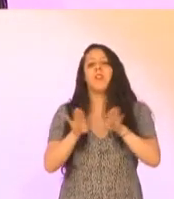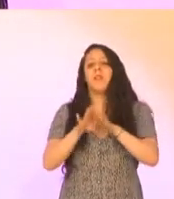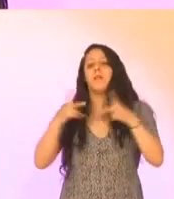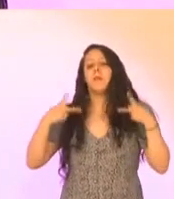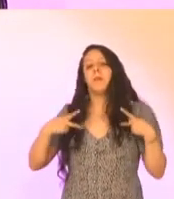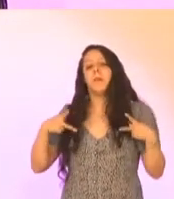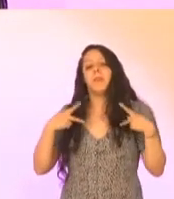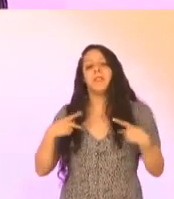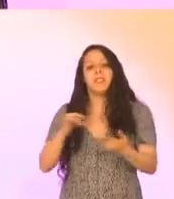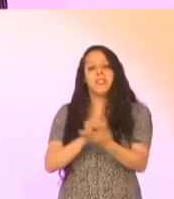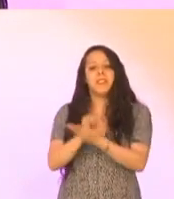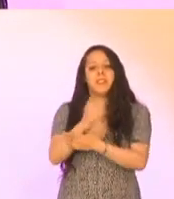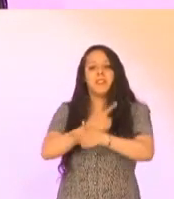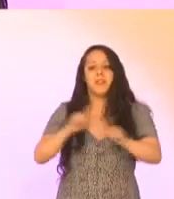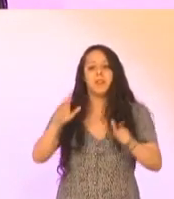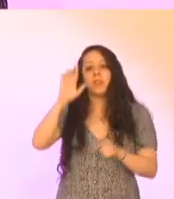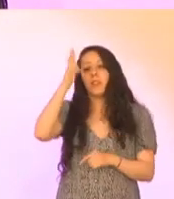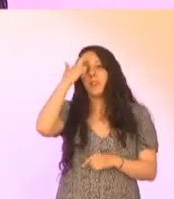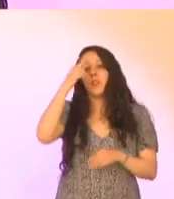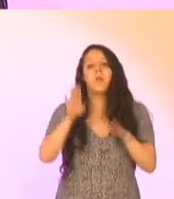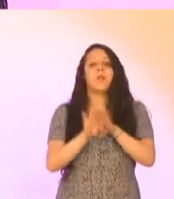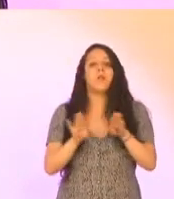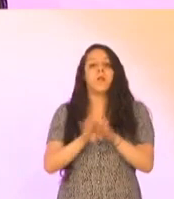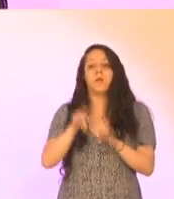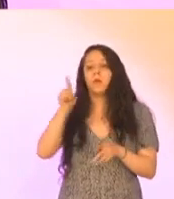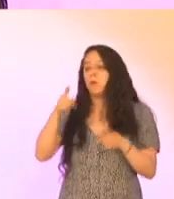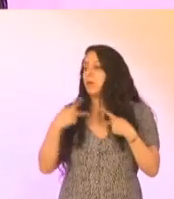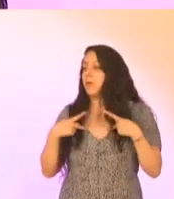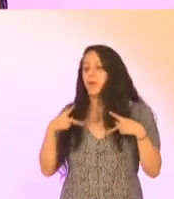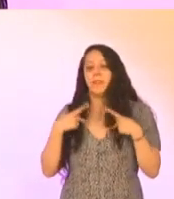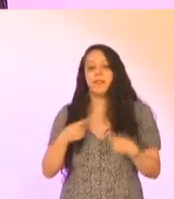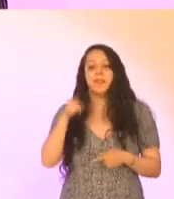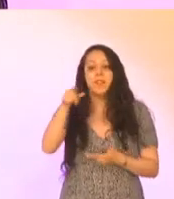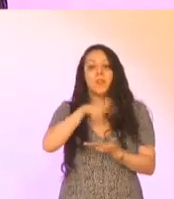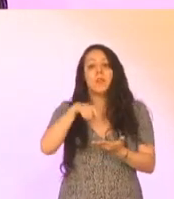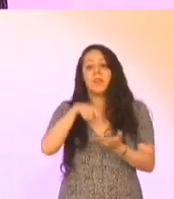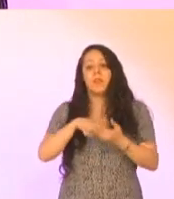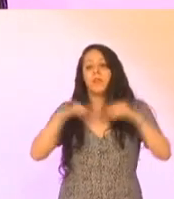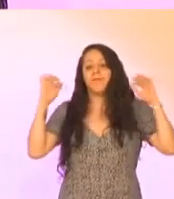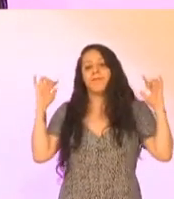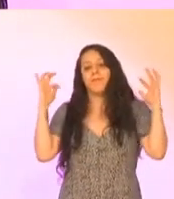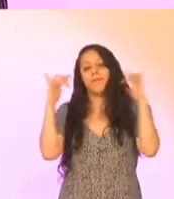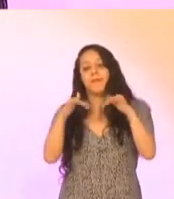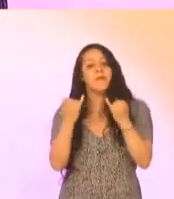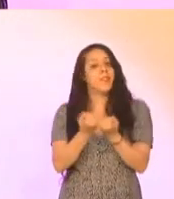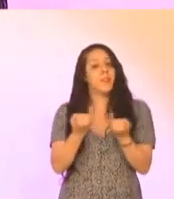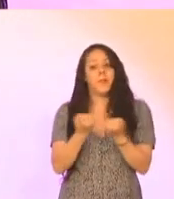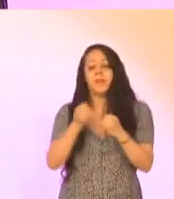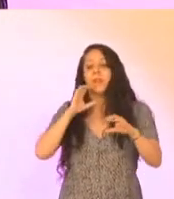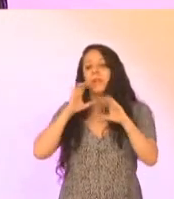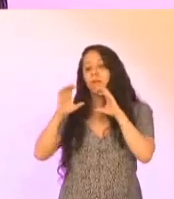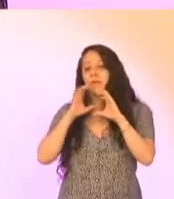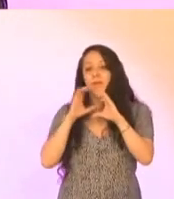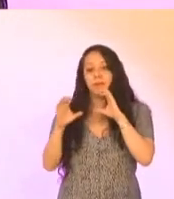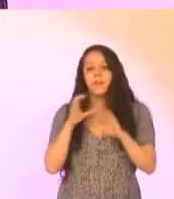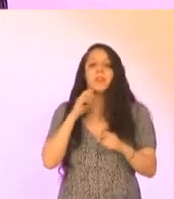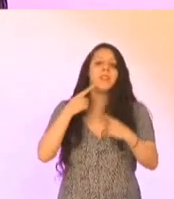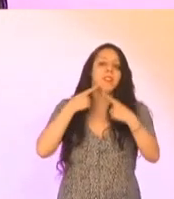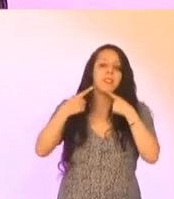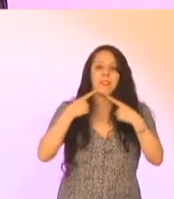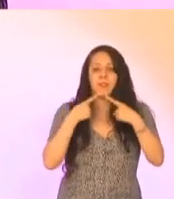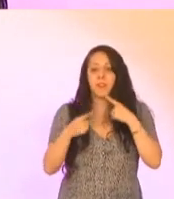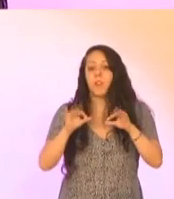la gente que es una conquista popular en la que se invita a sostener a través del diálogo y el debate una conversación respetuosa e